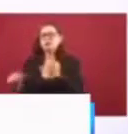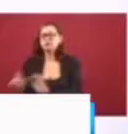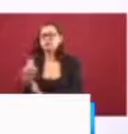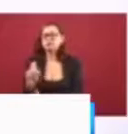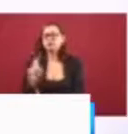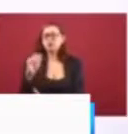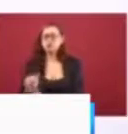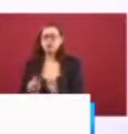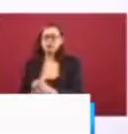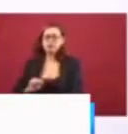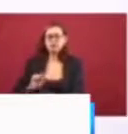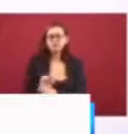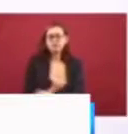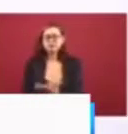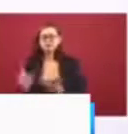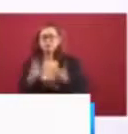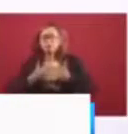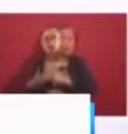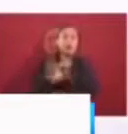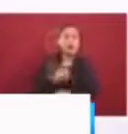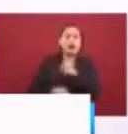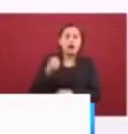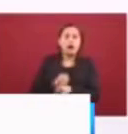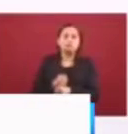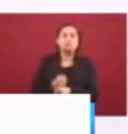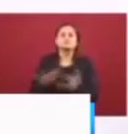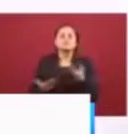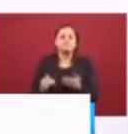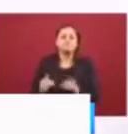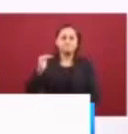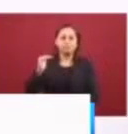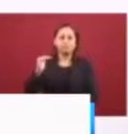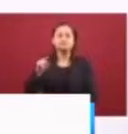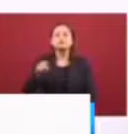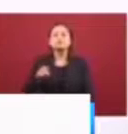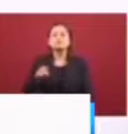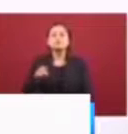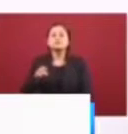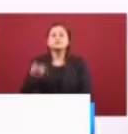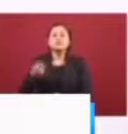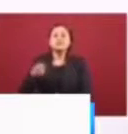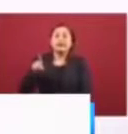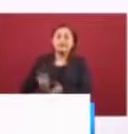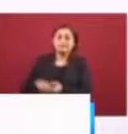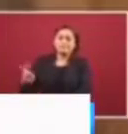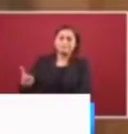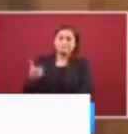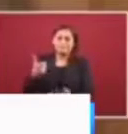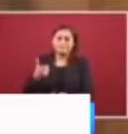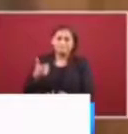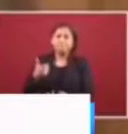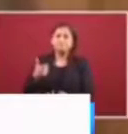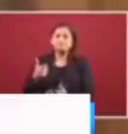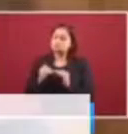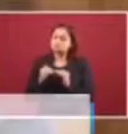pronostica, por decirlo de alguna manera, crisis económicas. Reparto de dinero sin creación de riqueza no